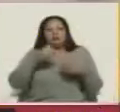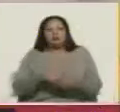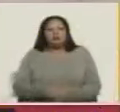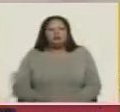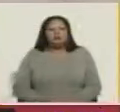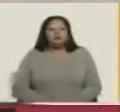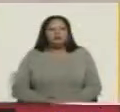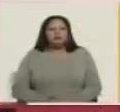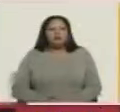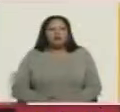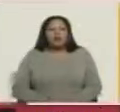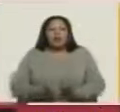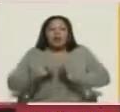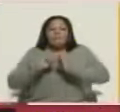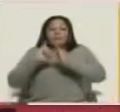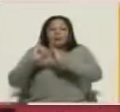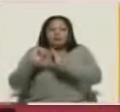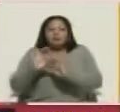Es la misma